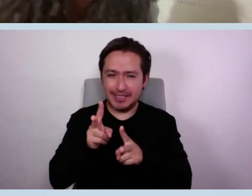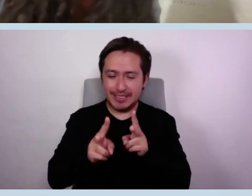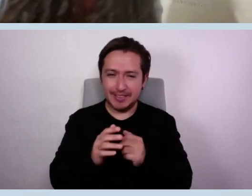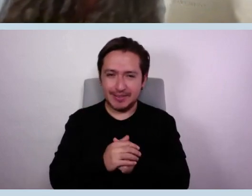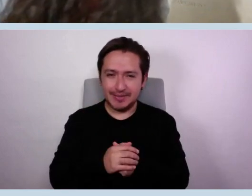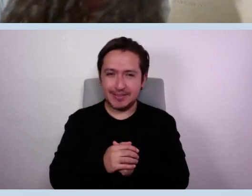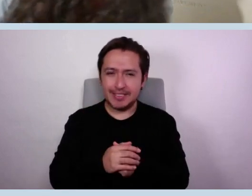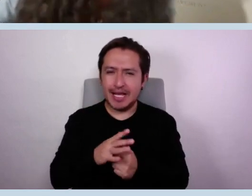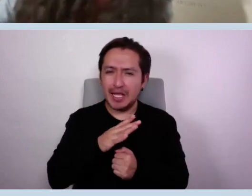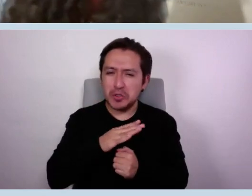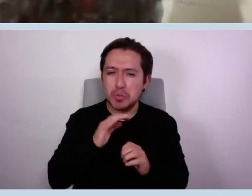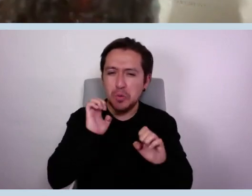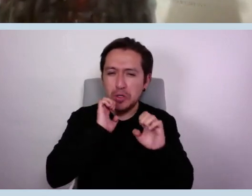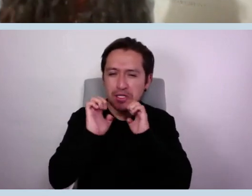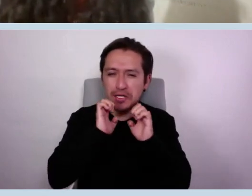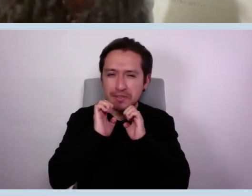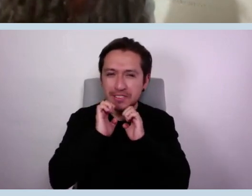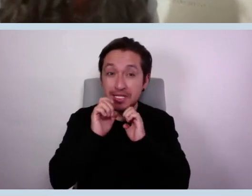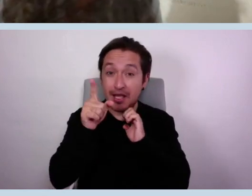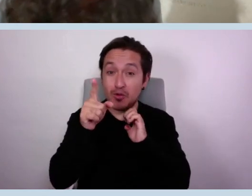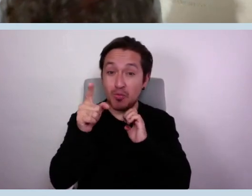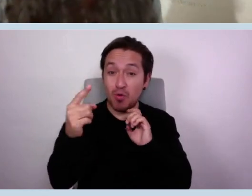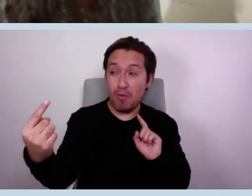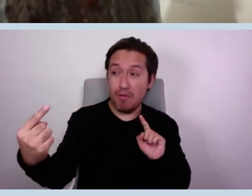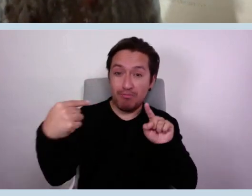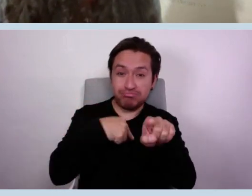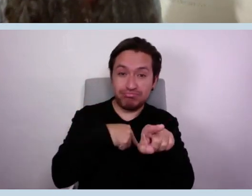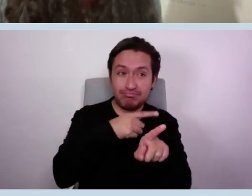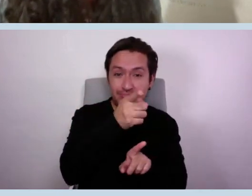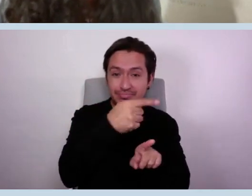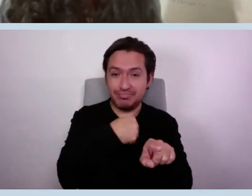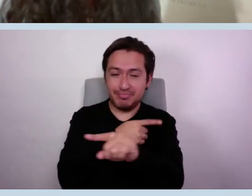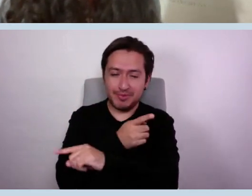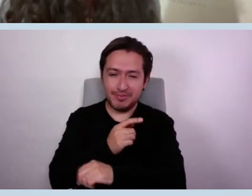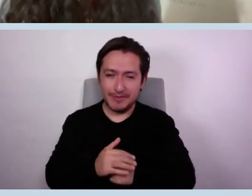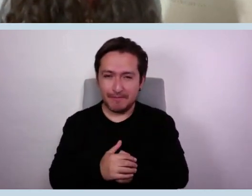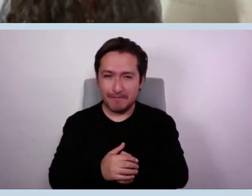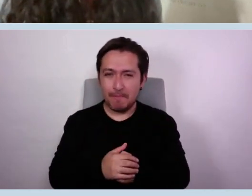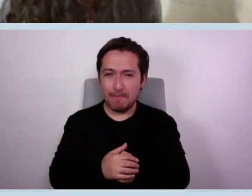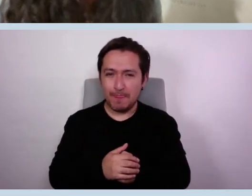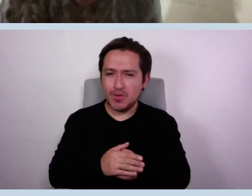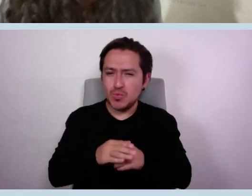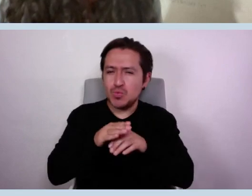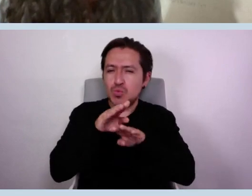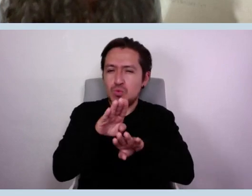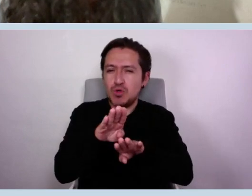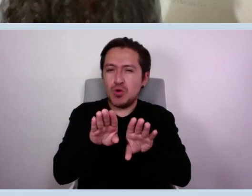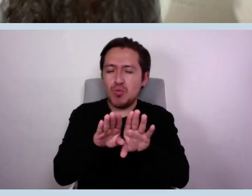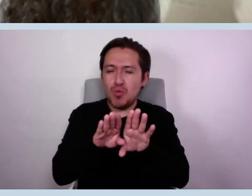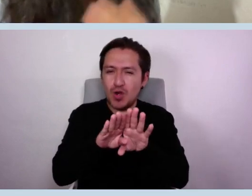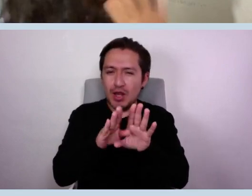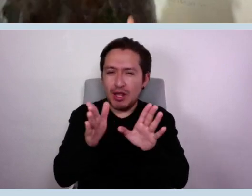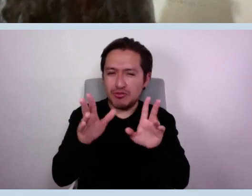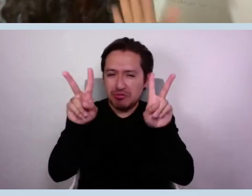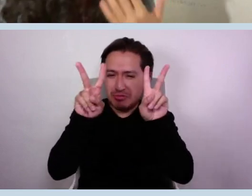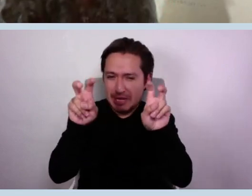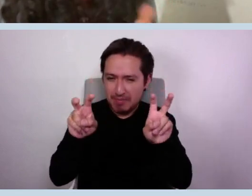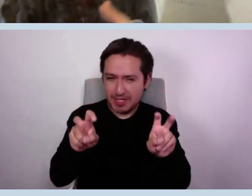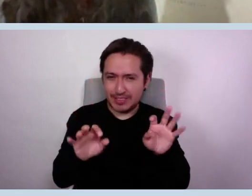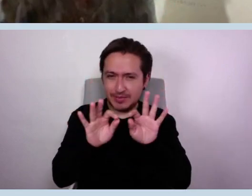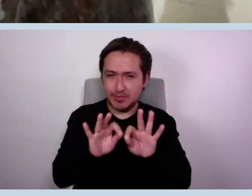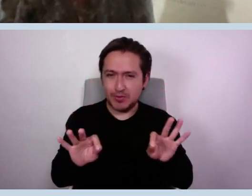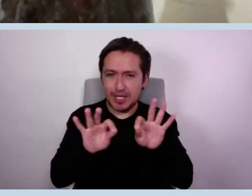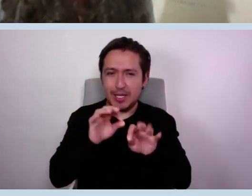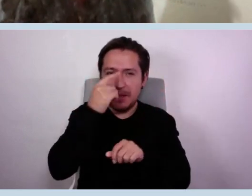especie de entrevista Cruzada entre nosotras sobre los ejes que han Regido apuntes Para invitarlas